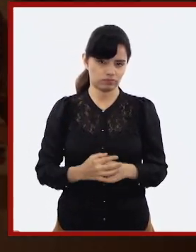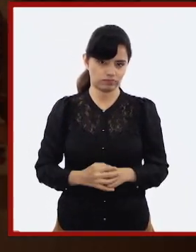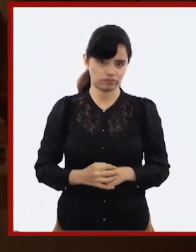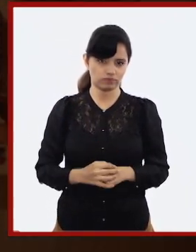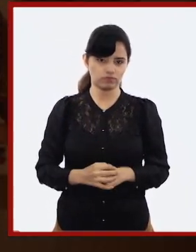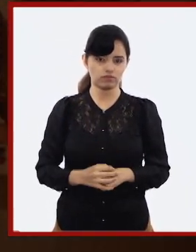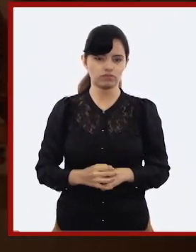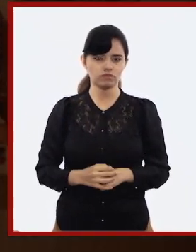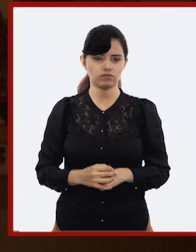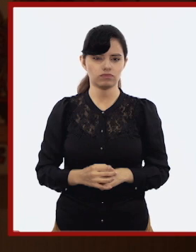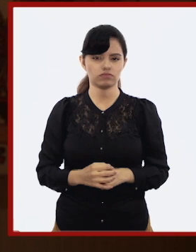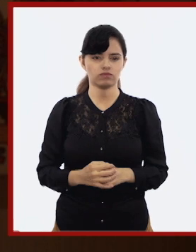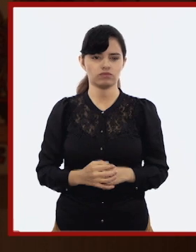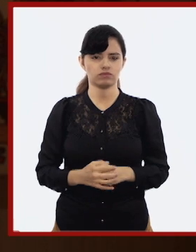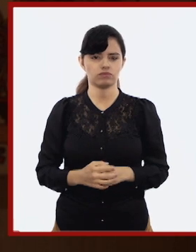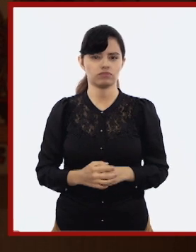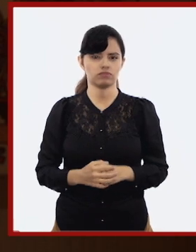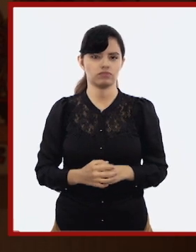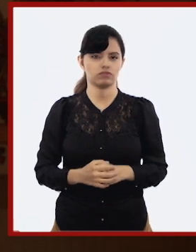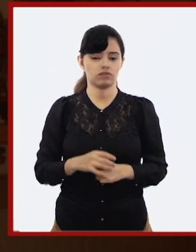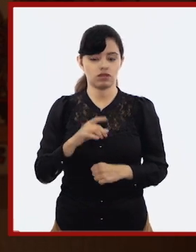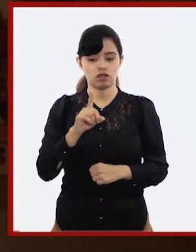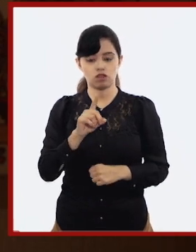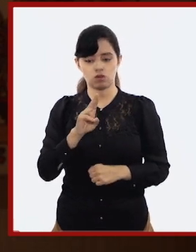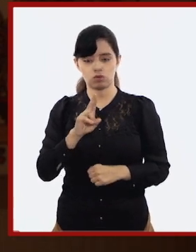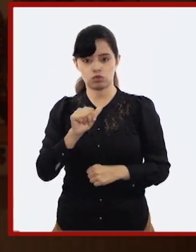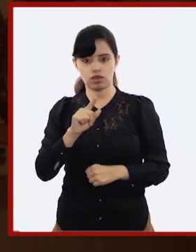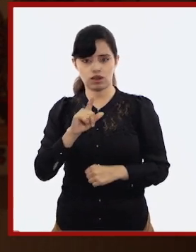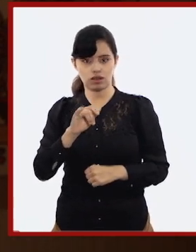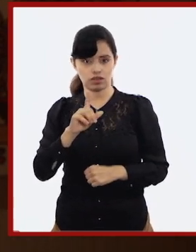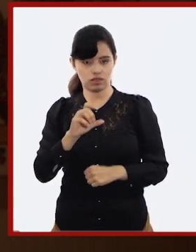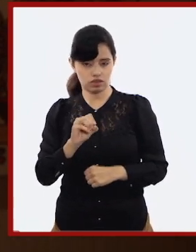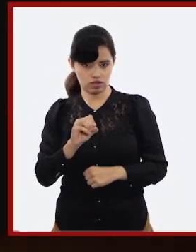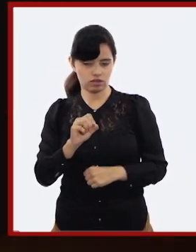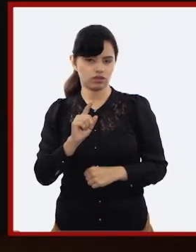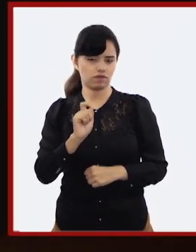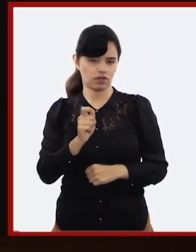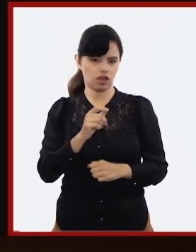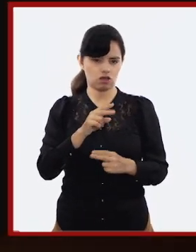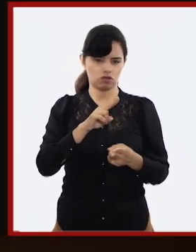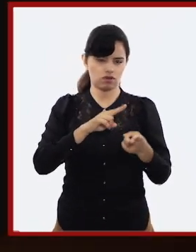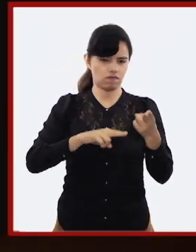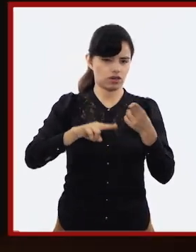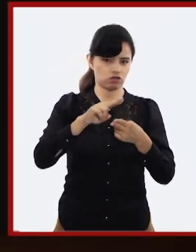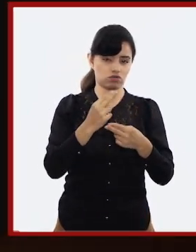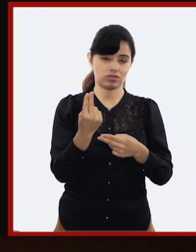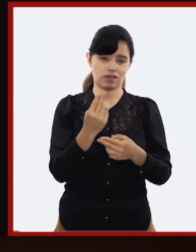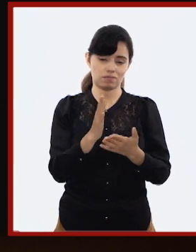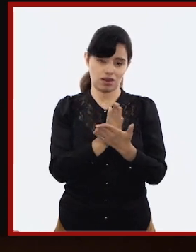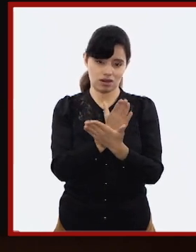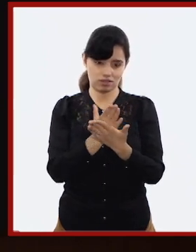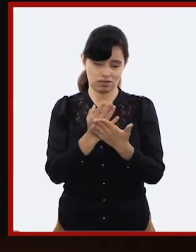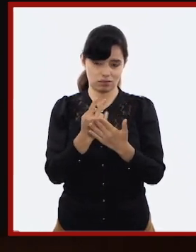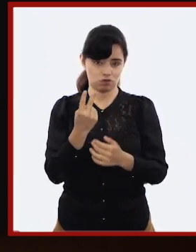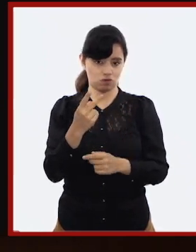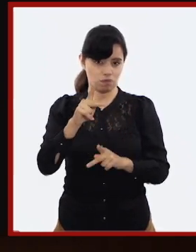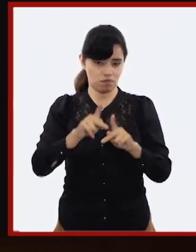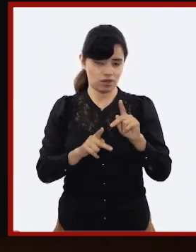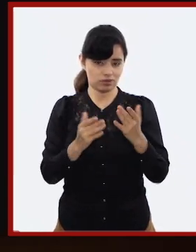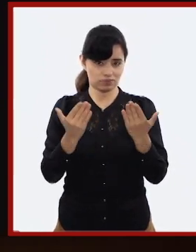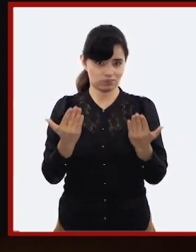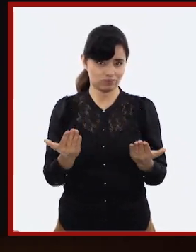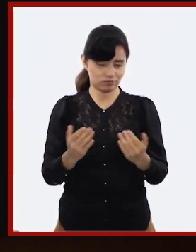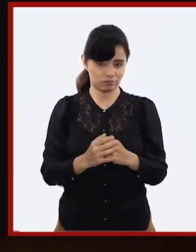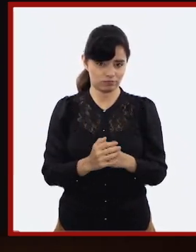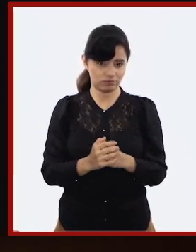La dualidad era el concepto que regía el universo y su equilibrio. ¿Qué los motivó a creer en ello? La